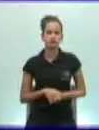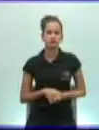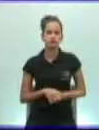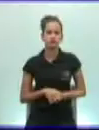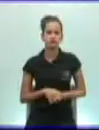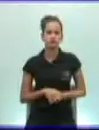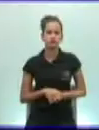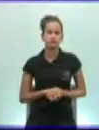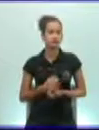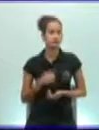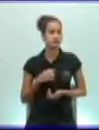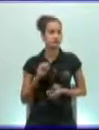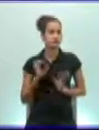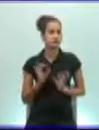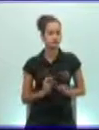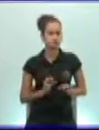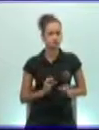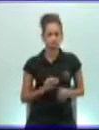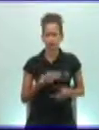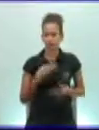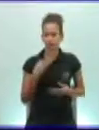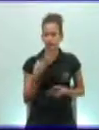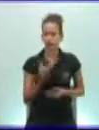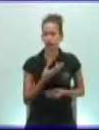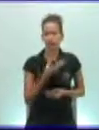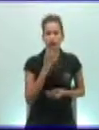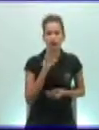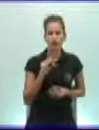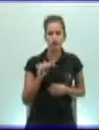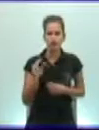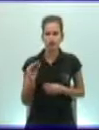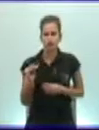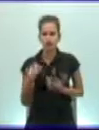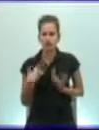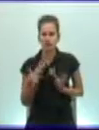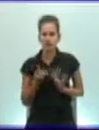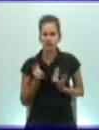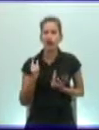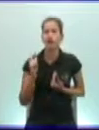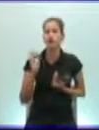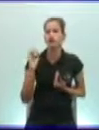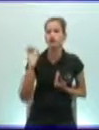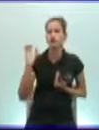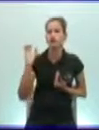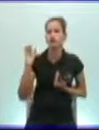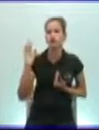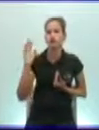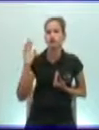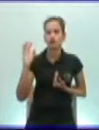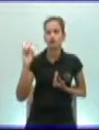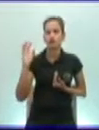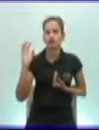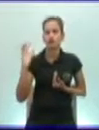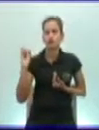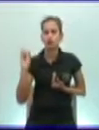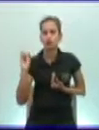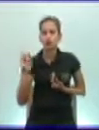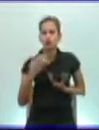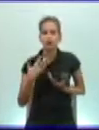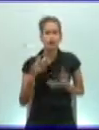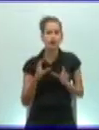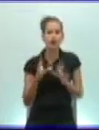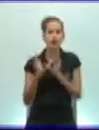Estoy segura que comentaron sobre el tocororo, que es uno de los símbolos de la nación cubana, un ave que no puede vivir